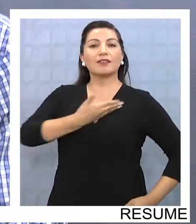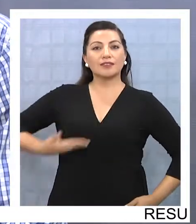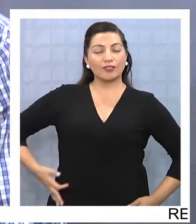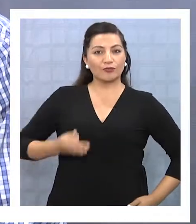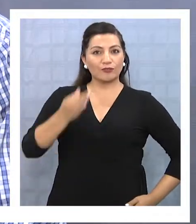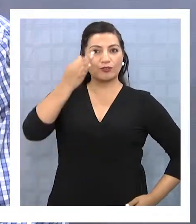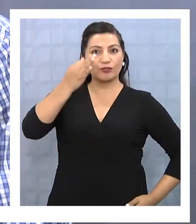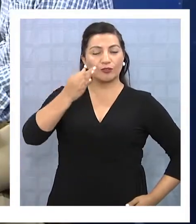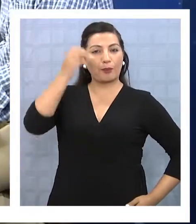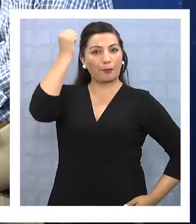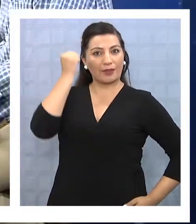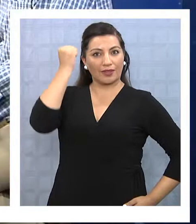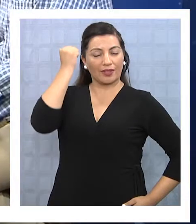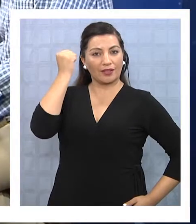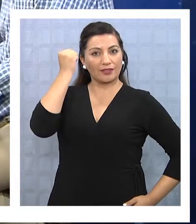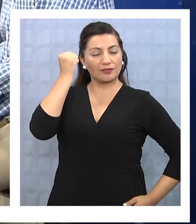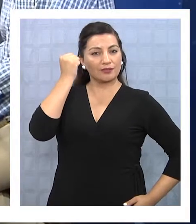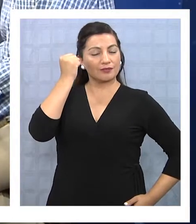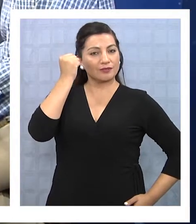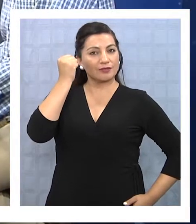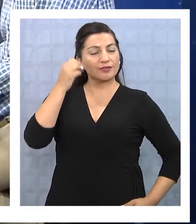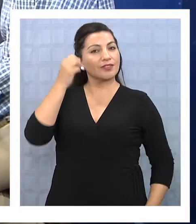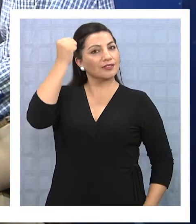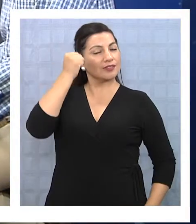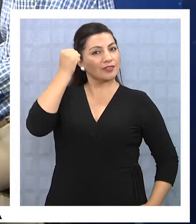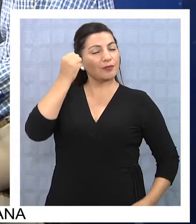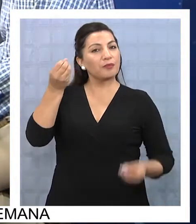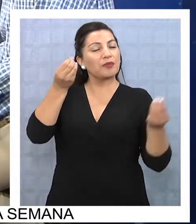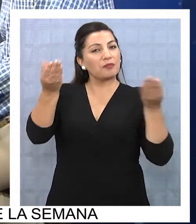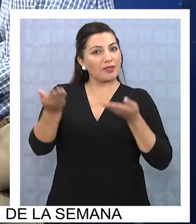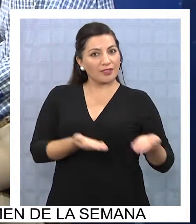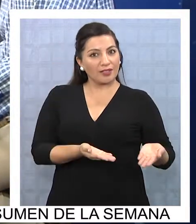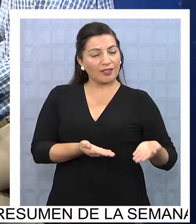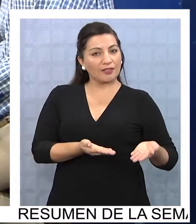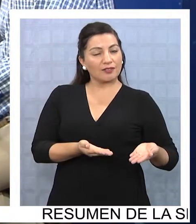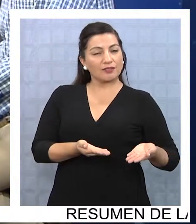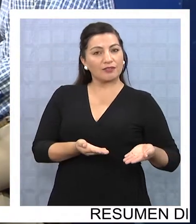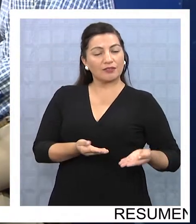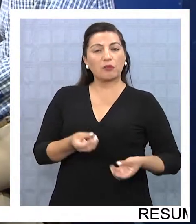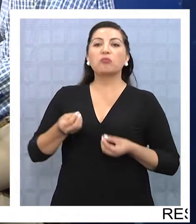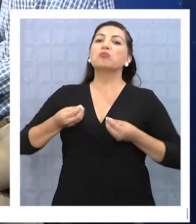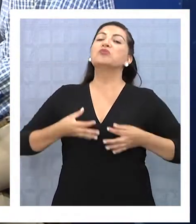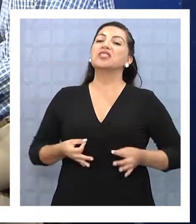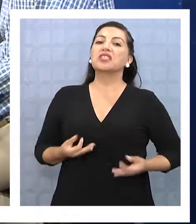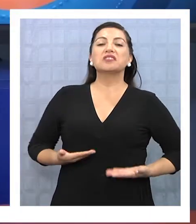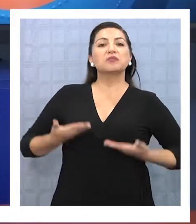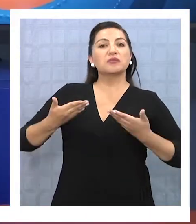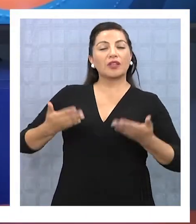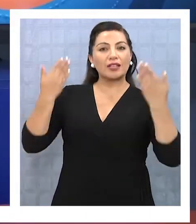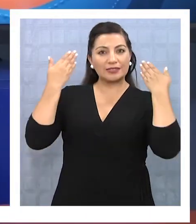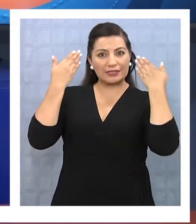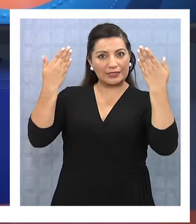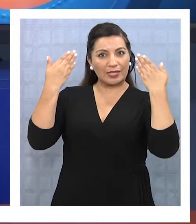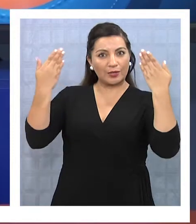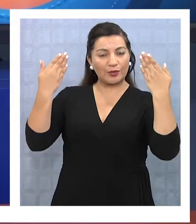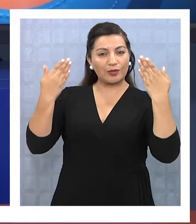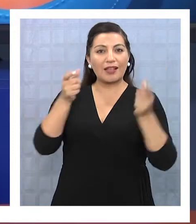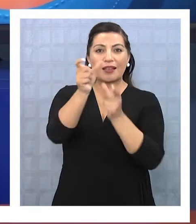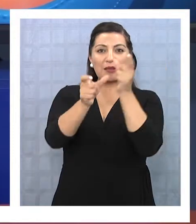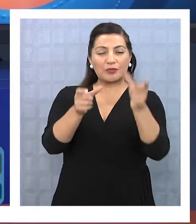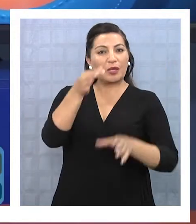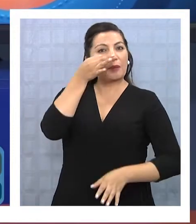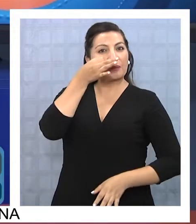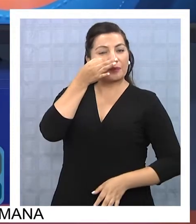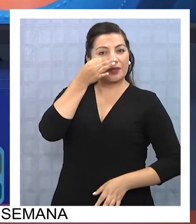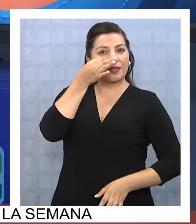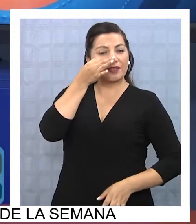Sebastián Piñera. Sebastián, bienvenido a Iquique Televisión. Reinaldo, muchas gracias por la invitación y saludo a los espectadores,